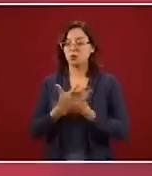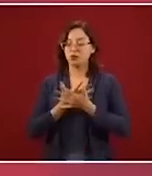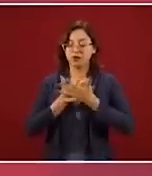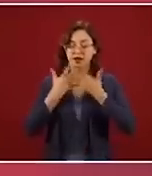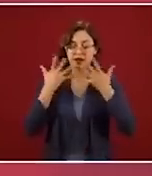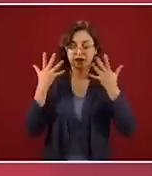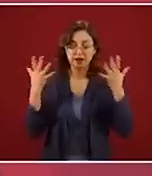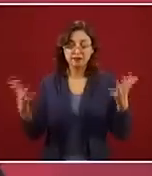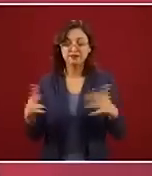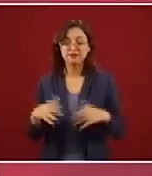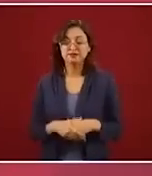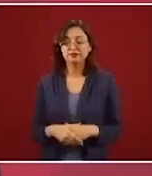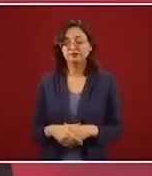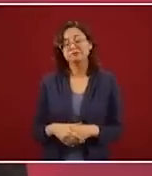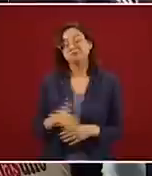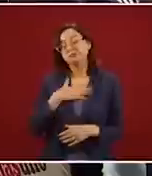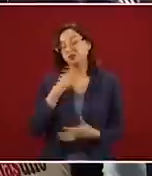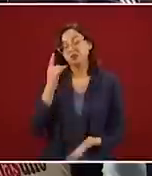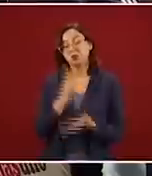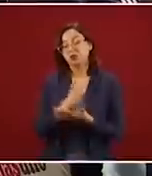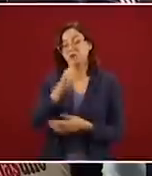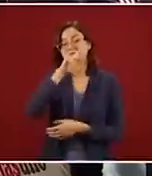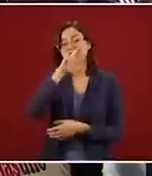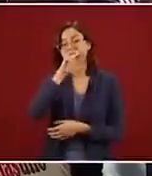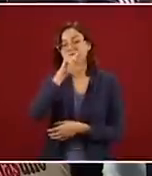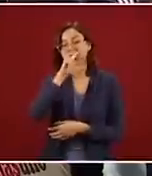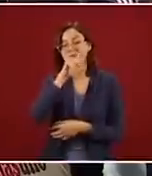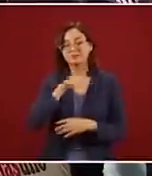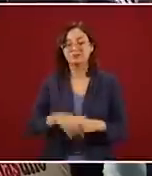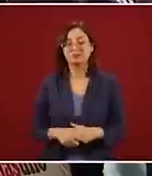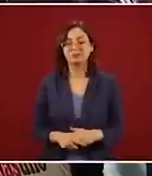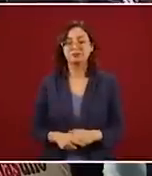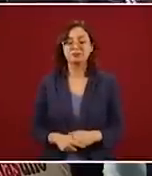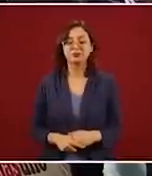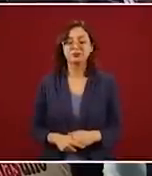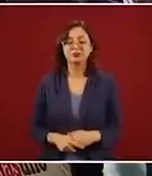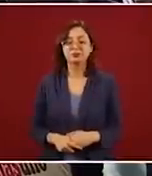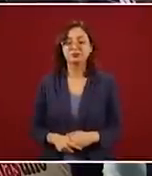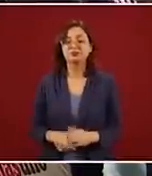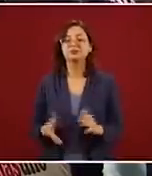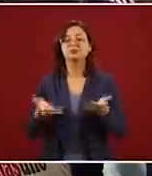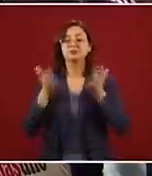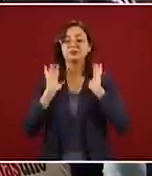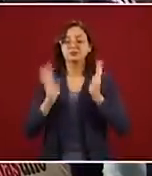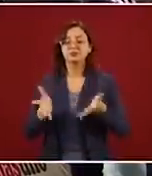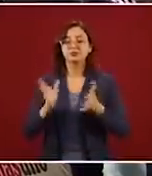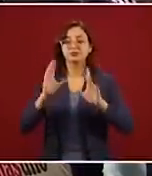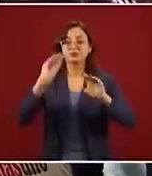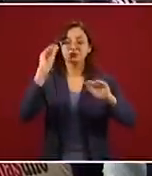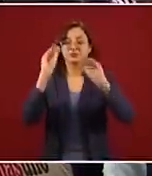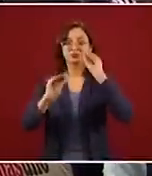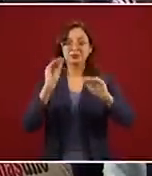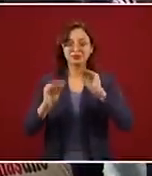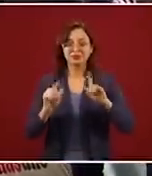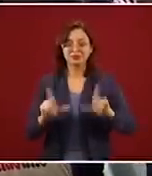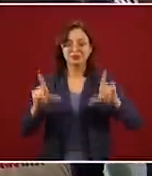grande. Entonces, eso es lo único. Ya tenemos, por ejemplo, hecho hasta el diseño del boleto, que se los